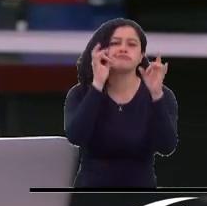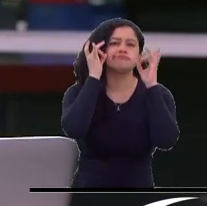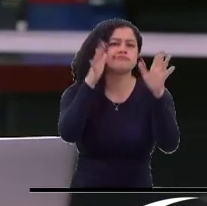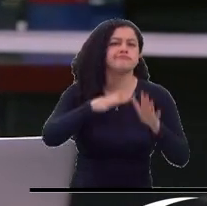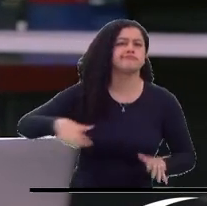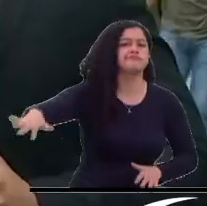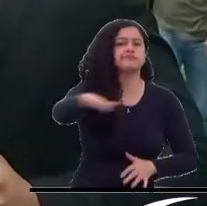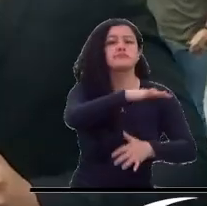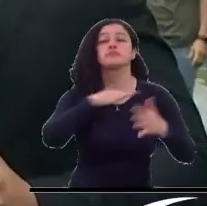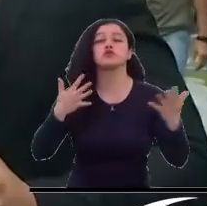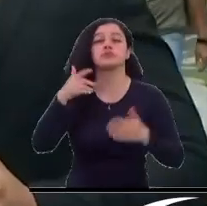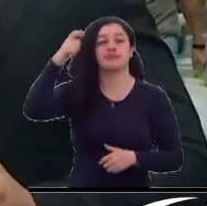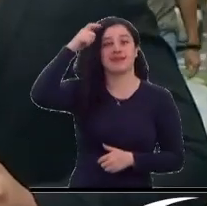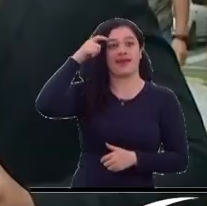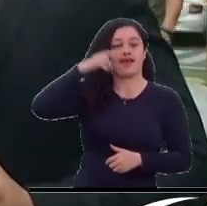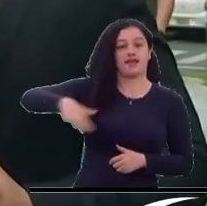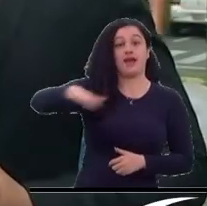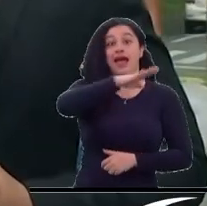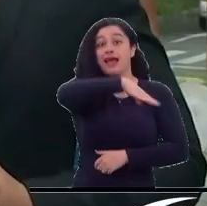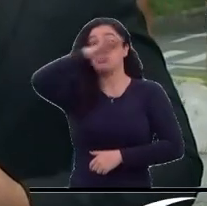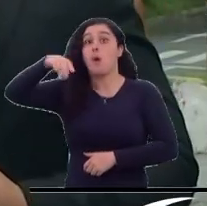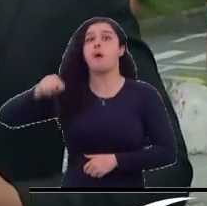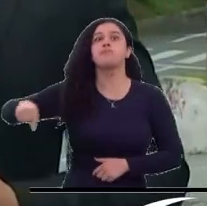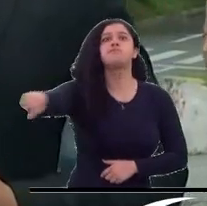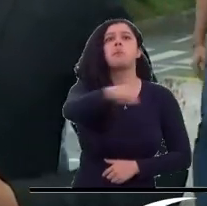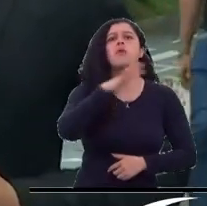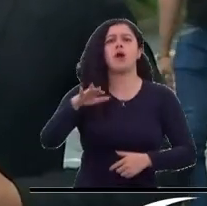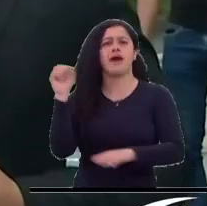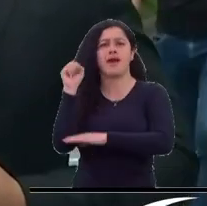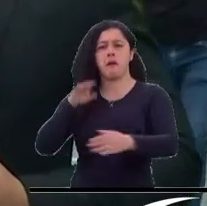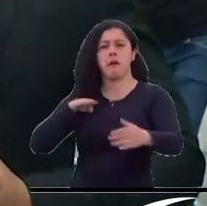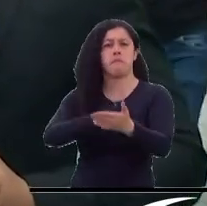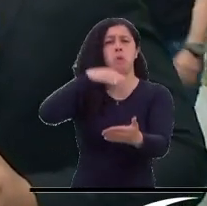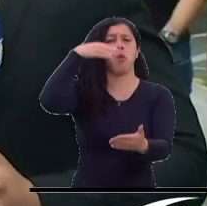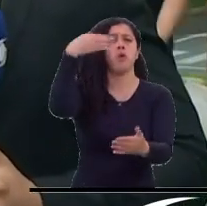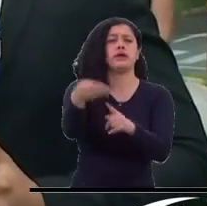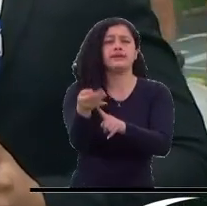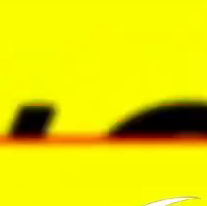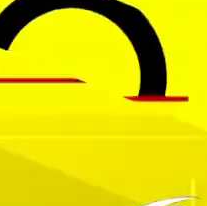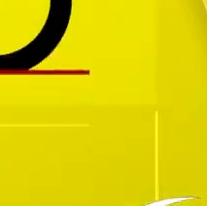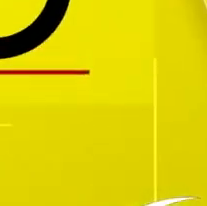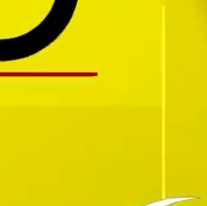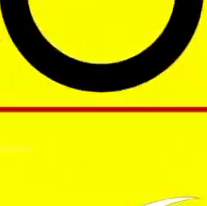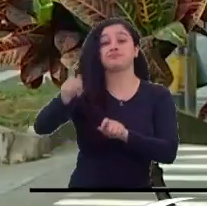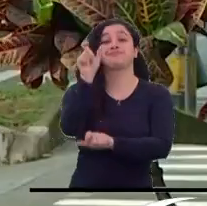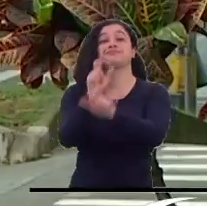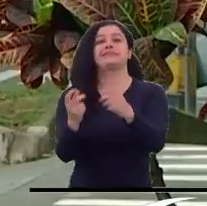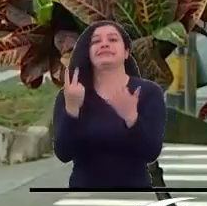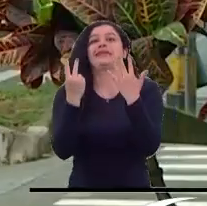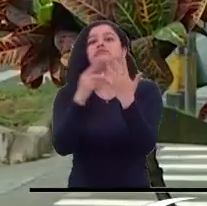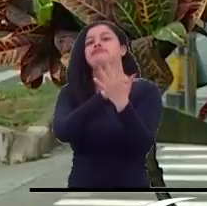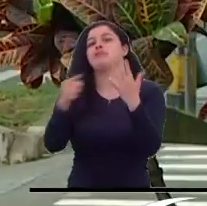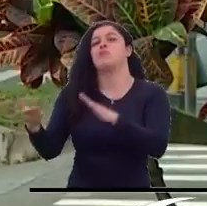carreteras de Antioquia. 7 personas murieron. Sebastián Palacio, ¿qué fue lo que pasó?